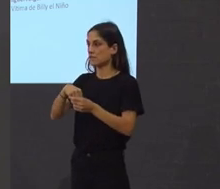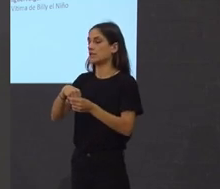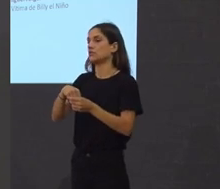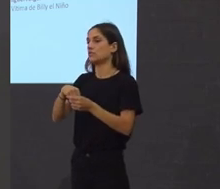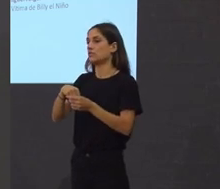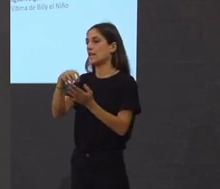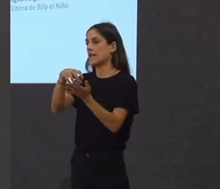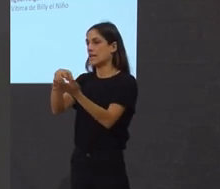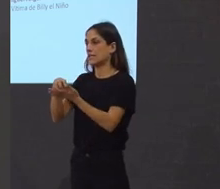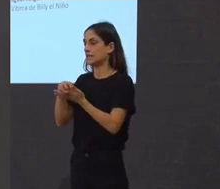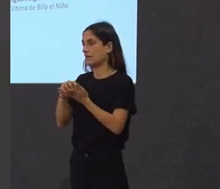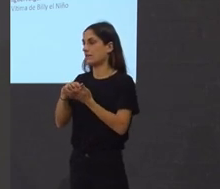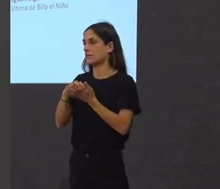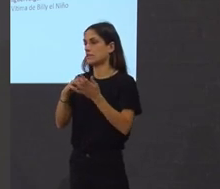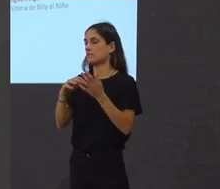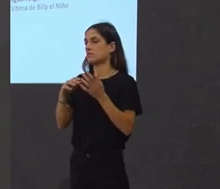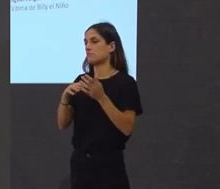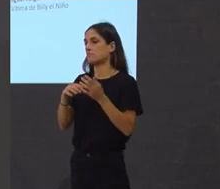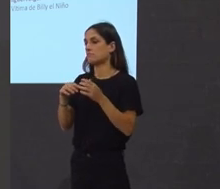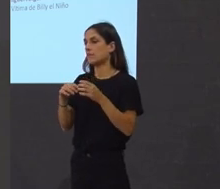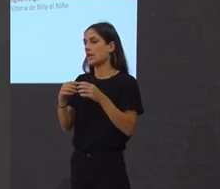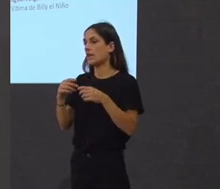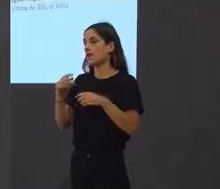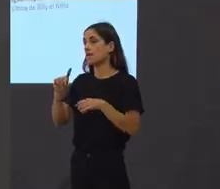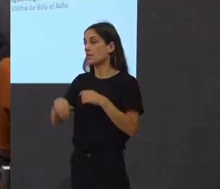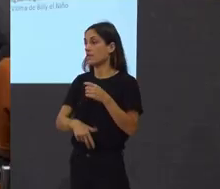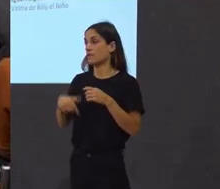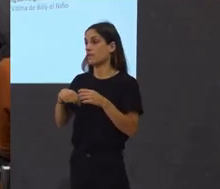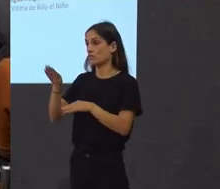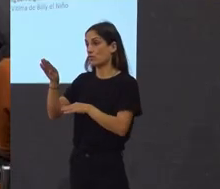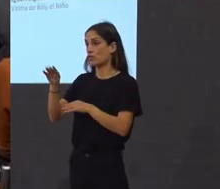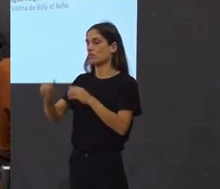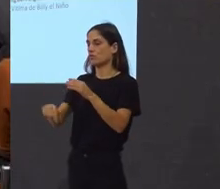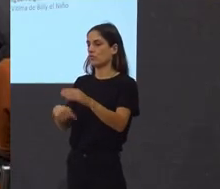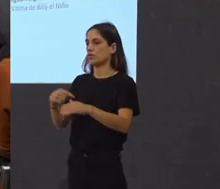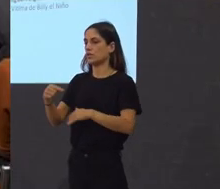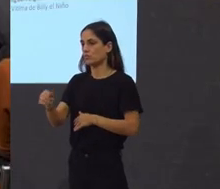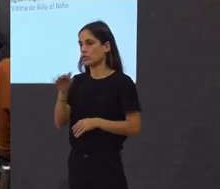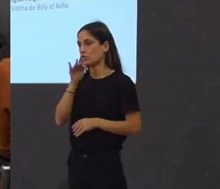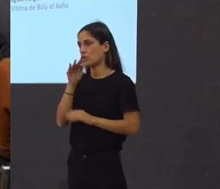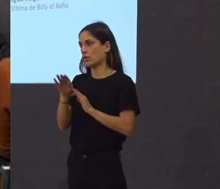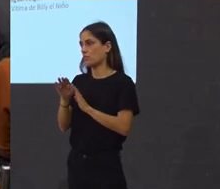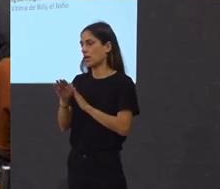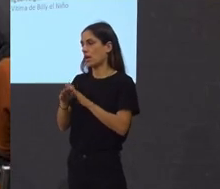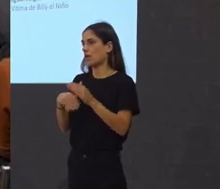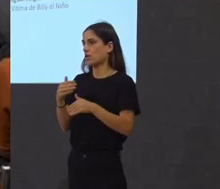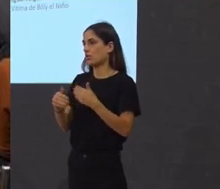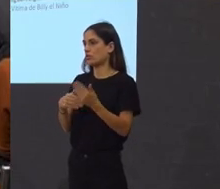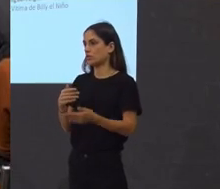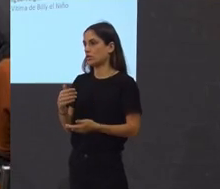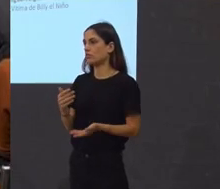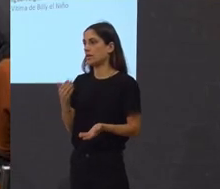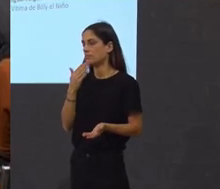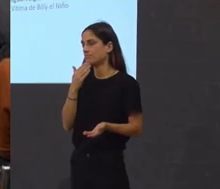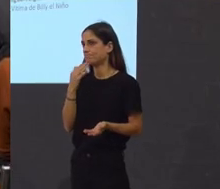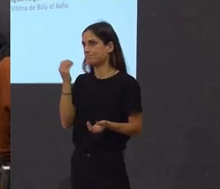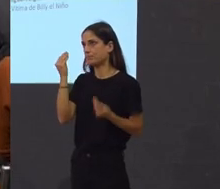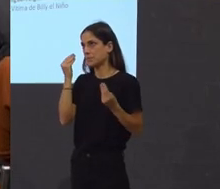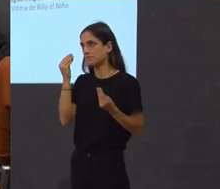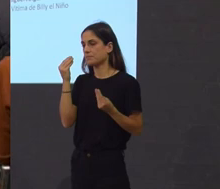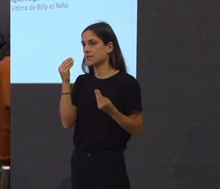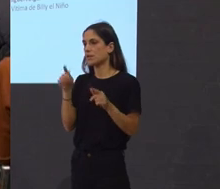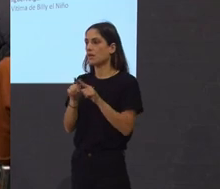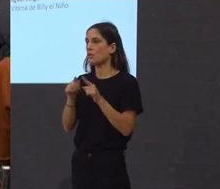después de la transición o en la propia democracia y creo que un ejemplo muy claro de cómo los métodos corruptos de